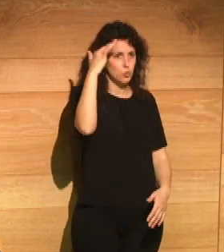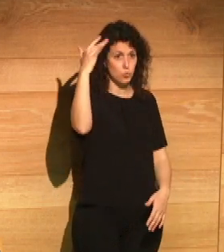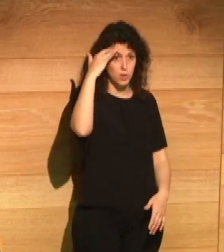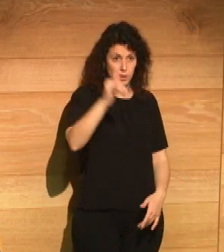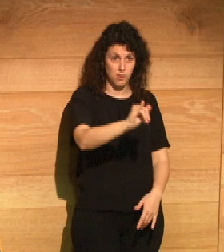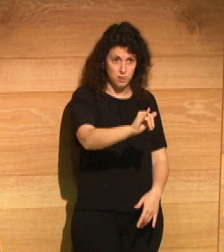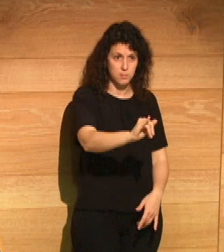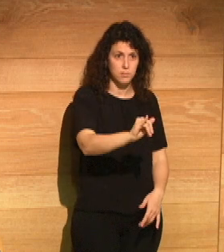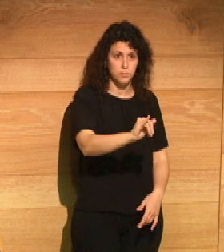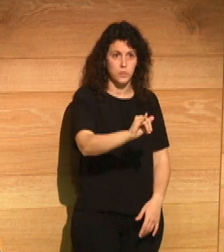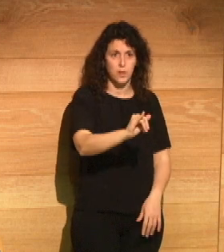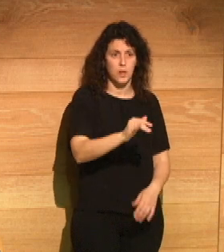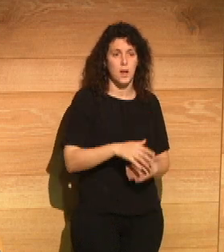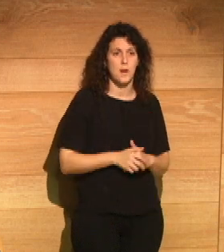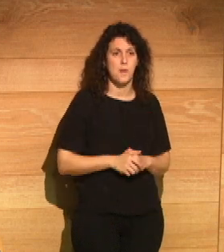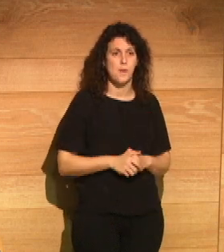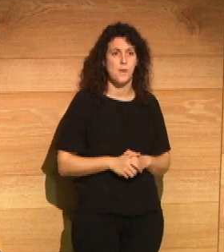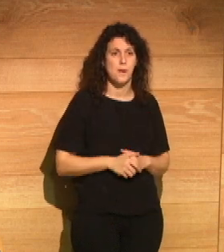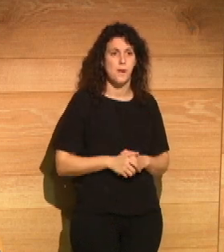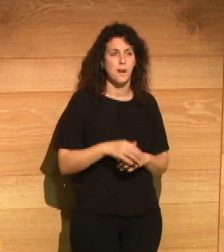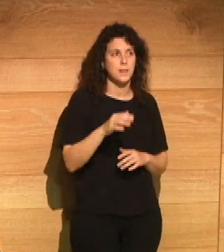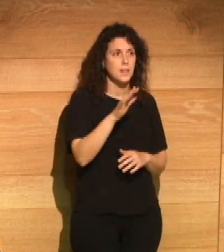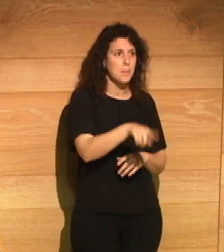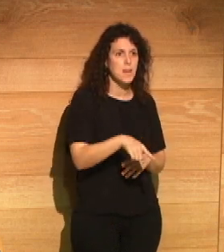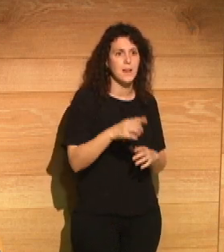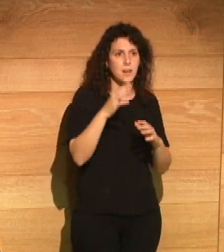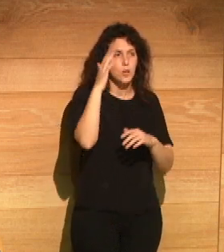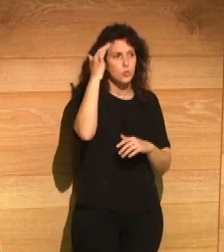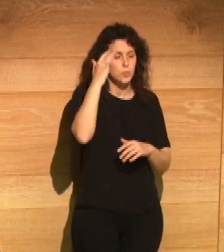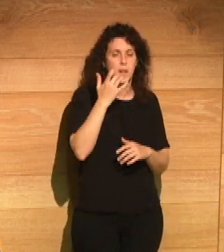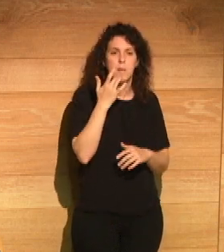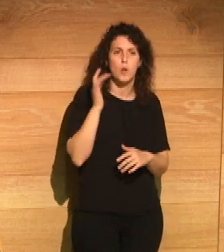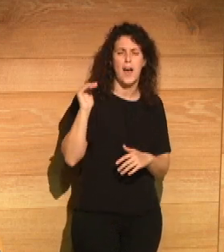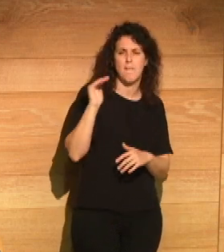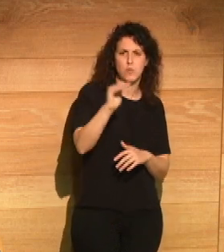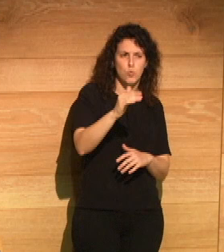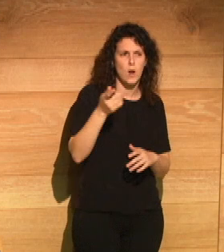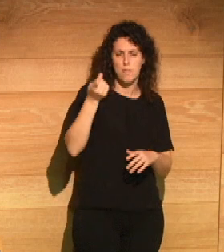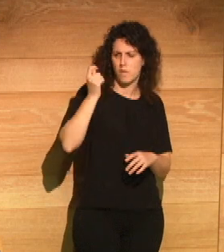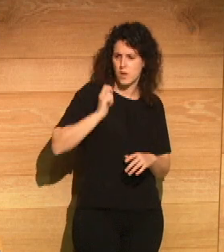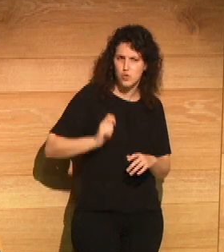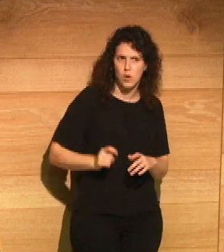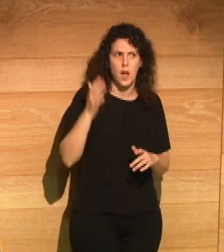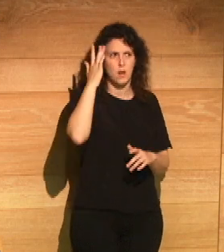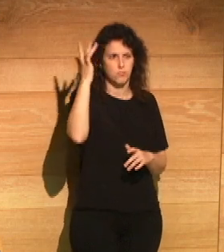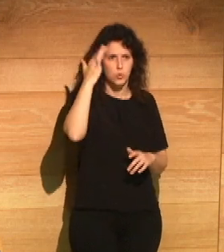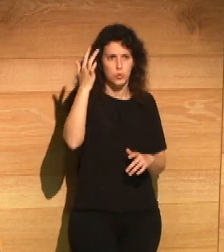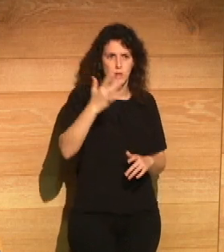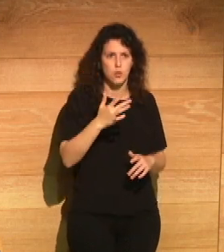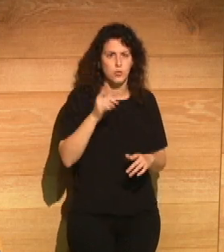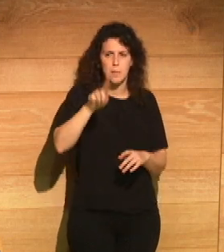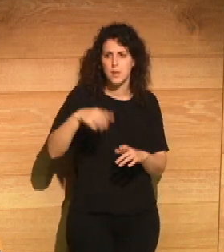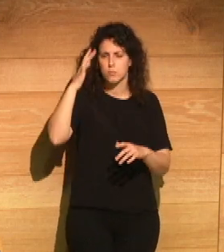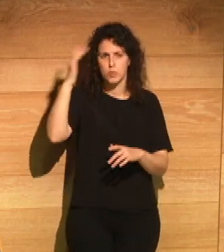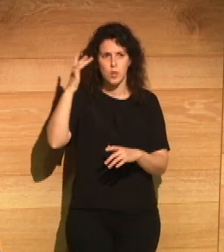que tenía, no sé, que tenía sueños de aventura, de ser profesional, que tenía un novio que la